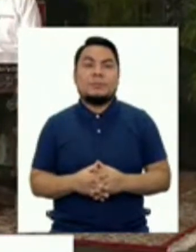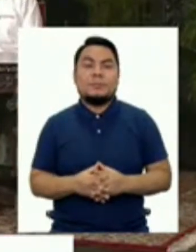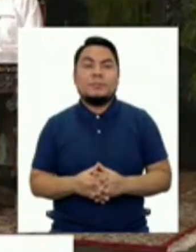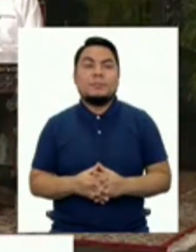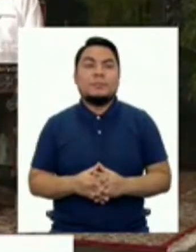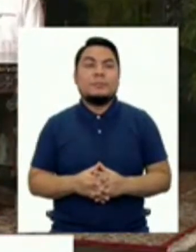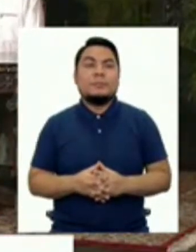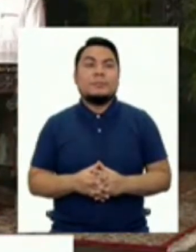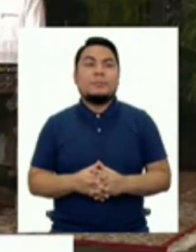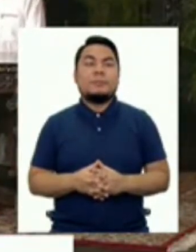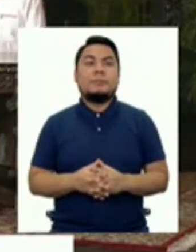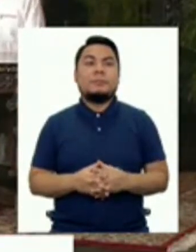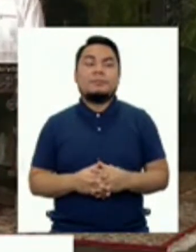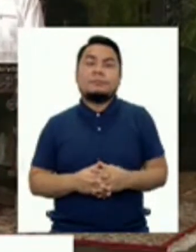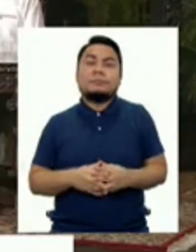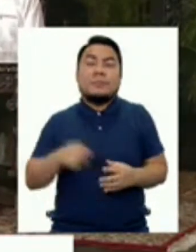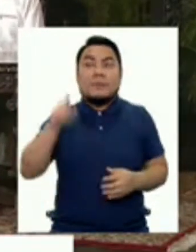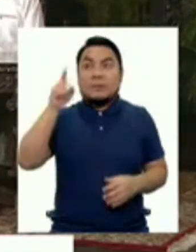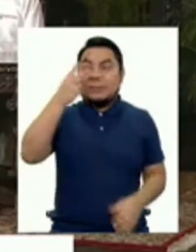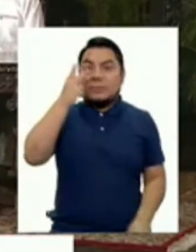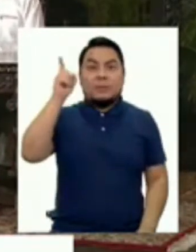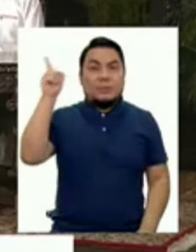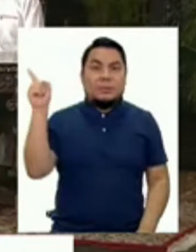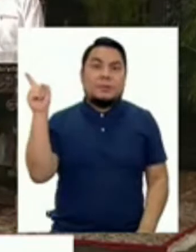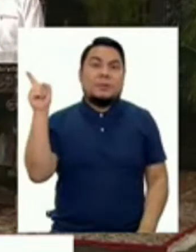Eso es una